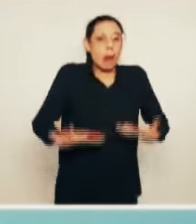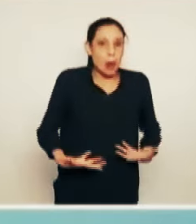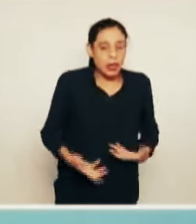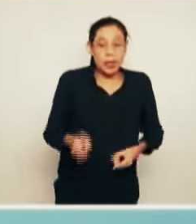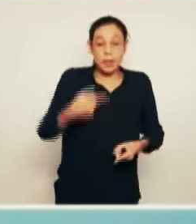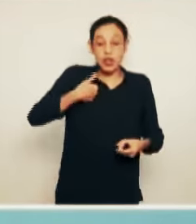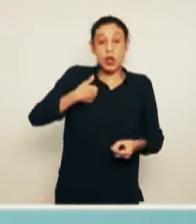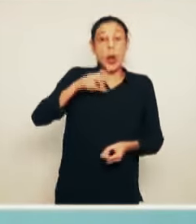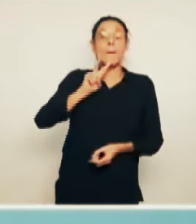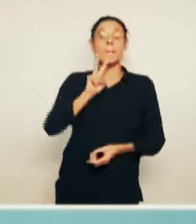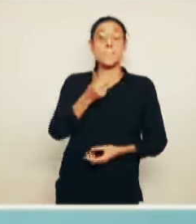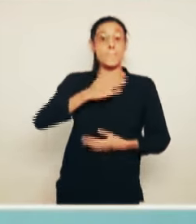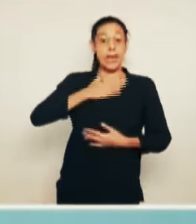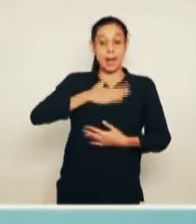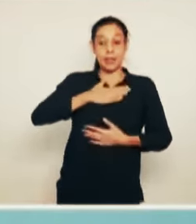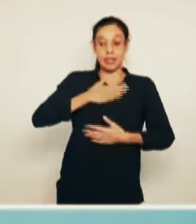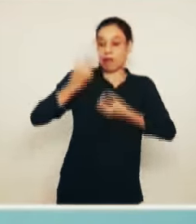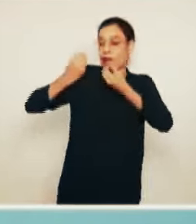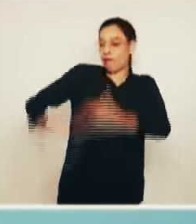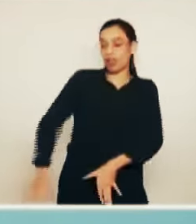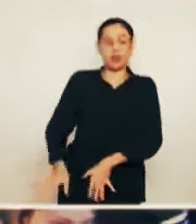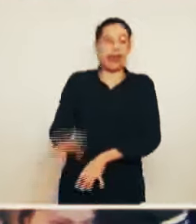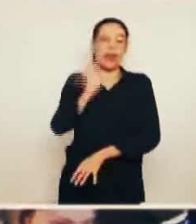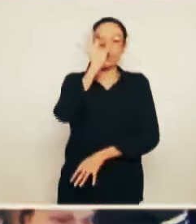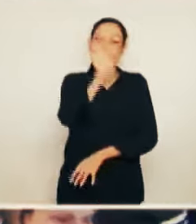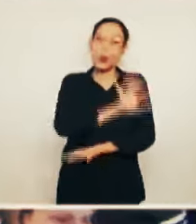nombre, ni sacárselo a nadie,